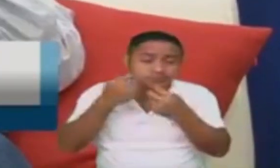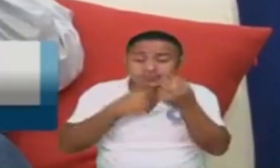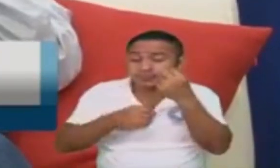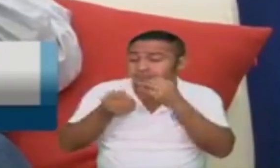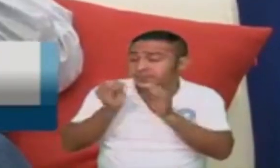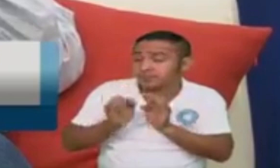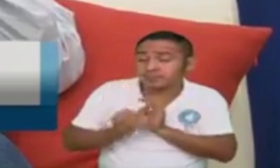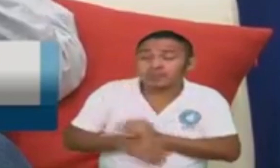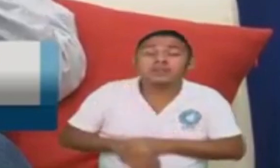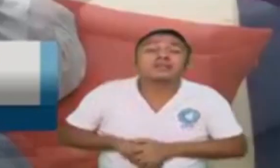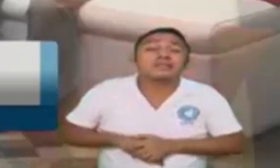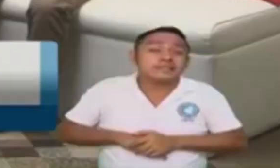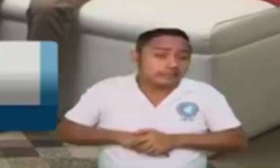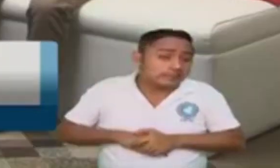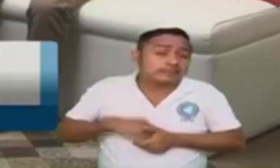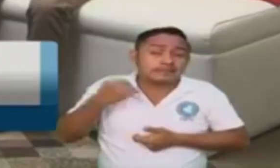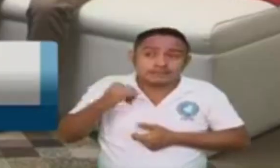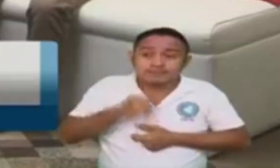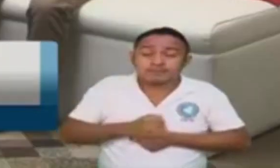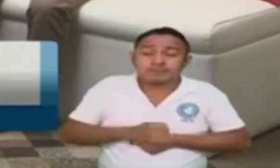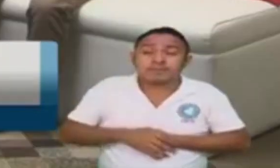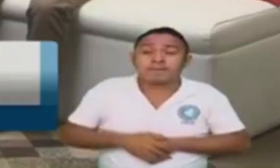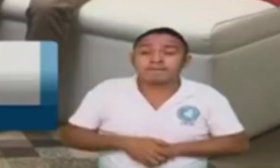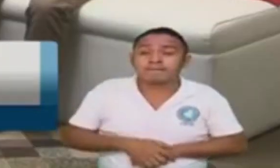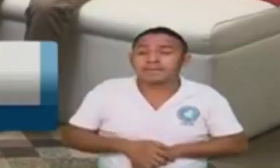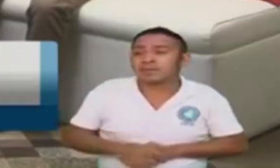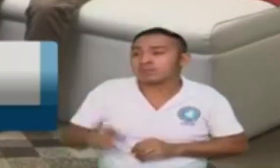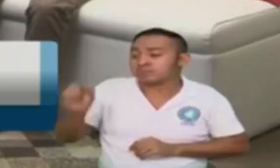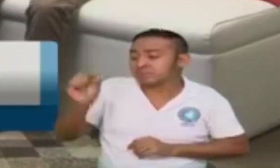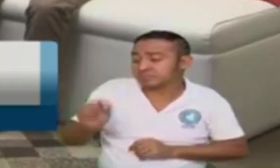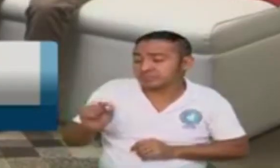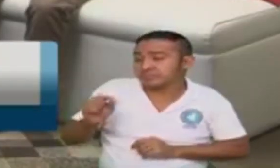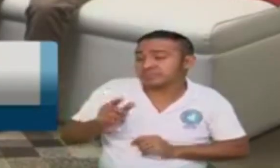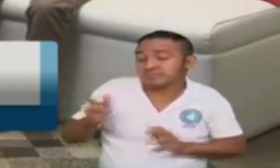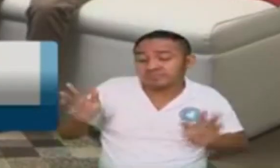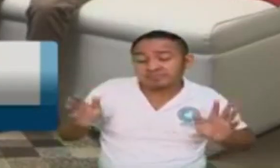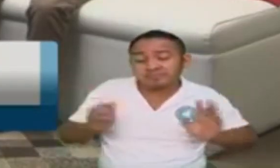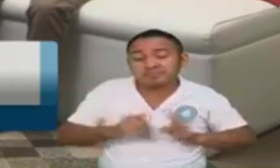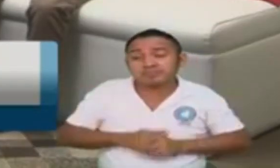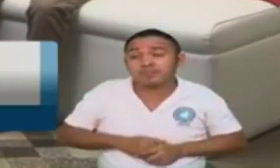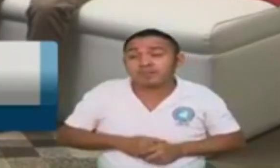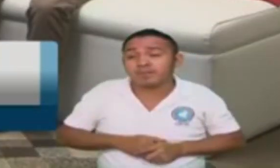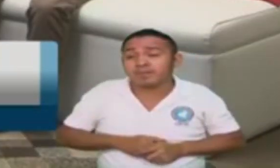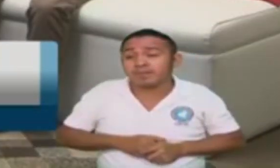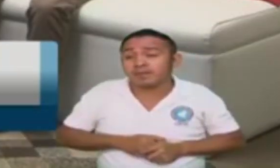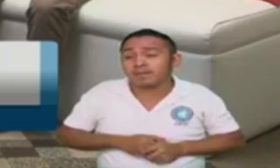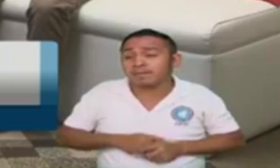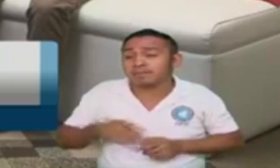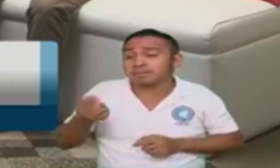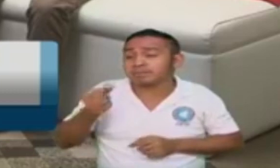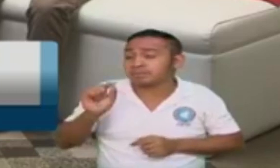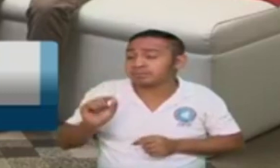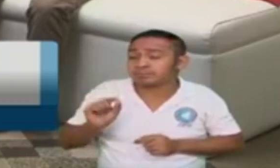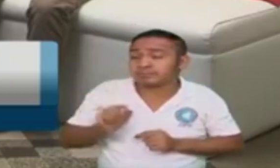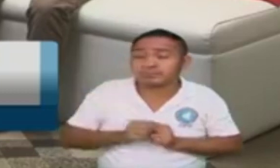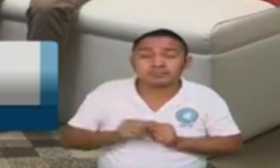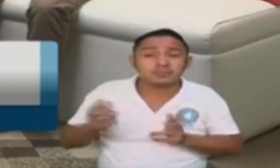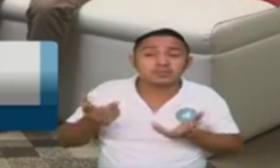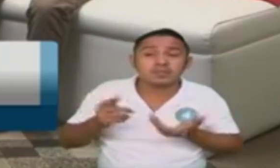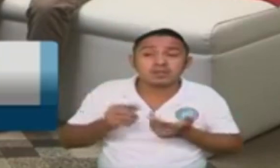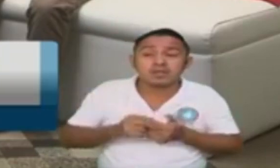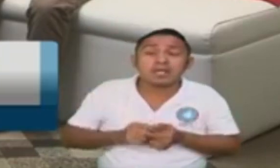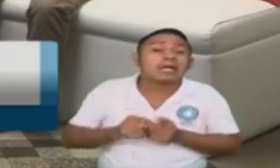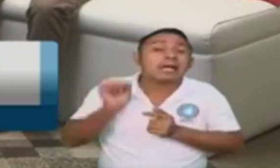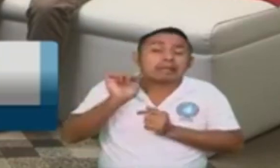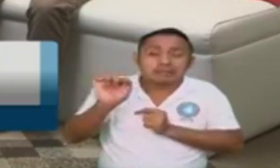normal. La mayoría son asintomáticos, como son pequeños. Digamos menos de 1 centímetro, menos de 10 milímetros, ahí andan